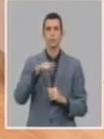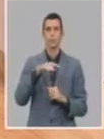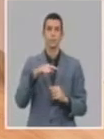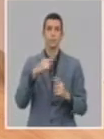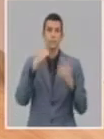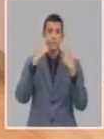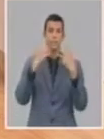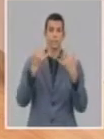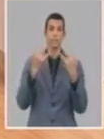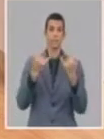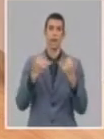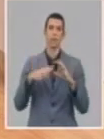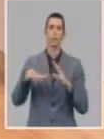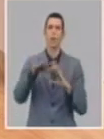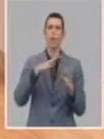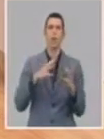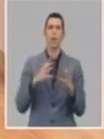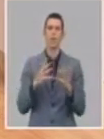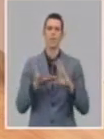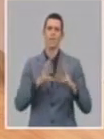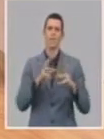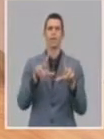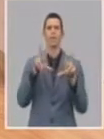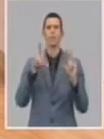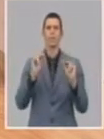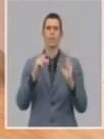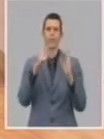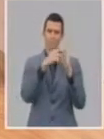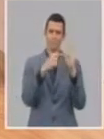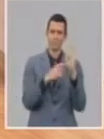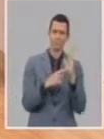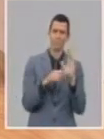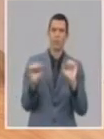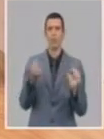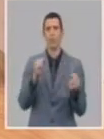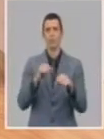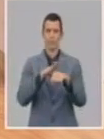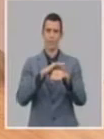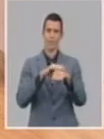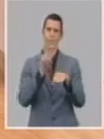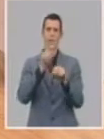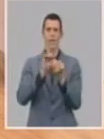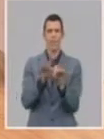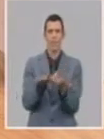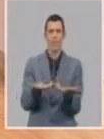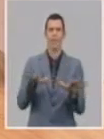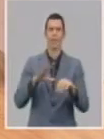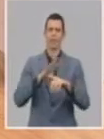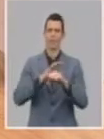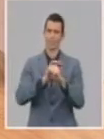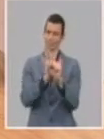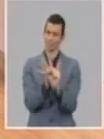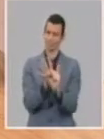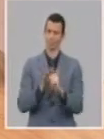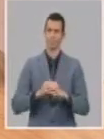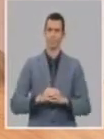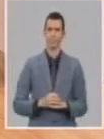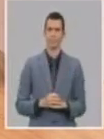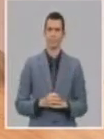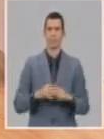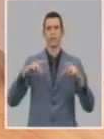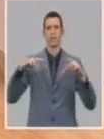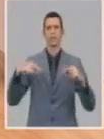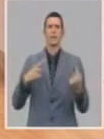la actualización sobre las medidas de prevención y enfrentamiento a esta pandemia para reiterar algo que creo que es